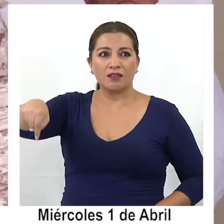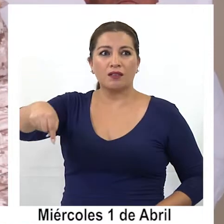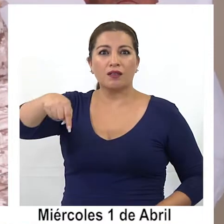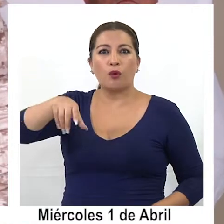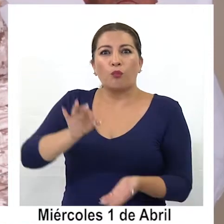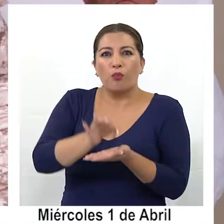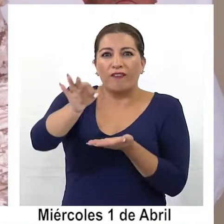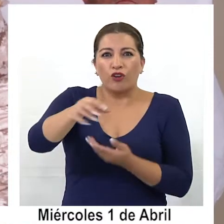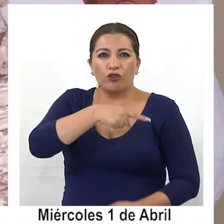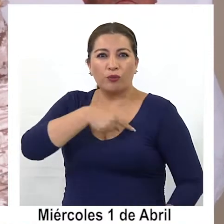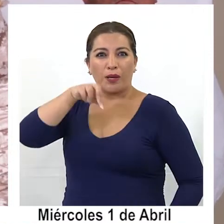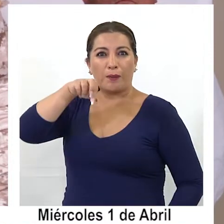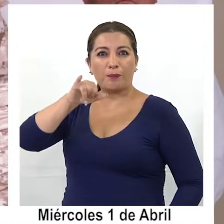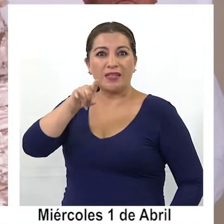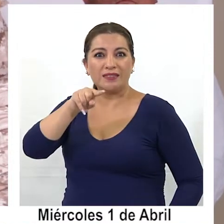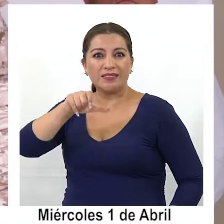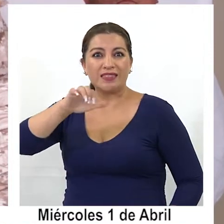de Pisiga